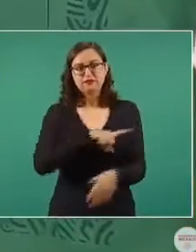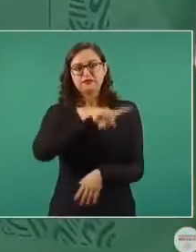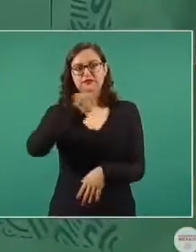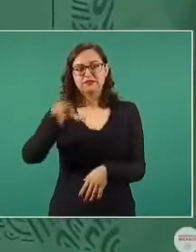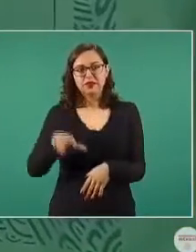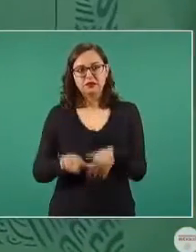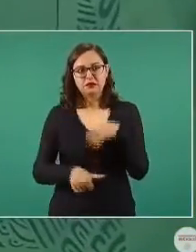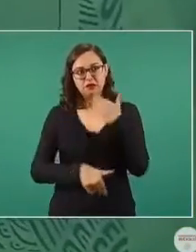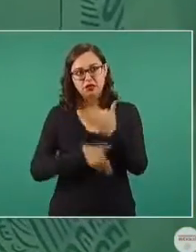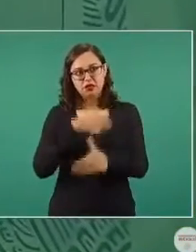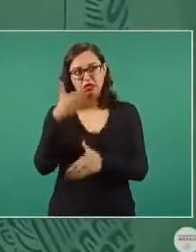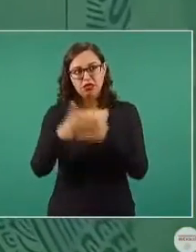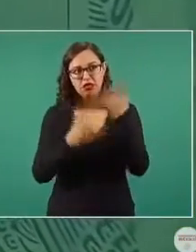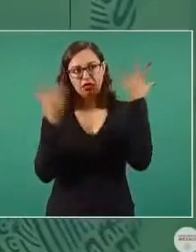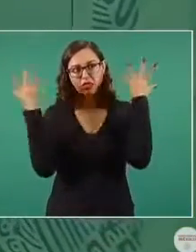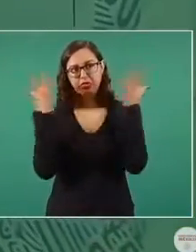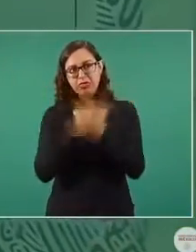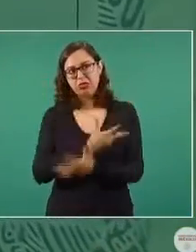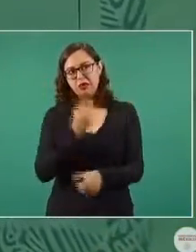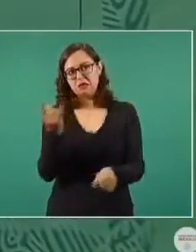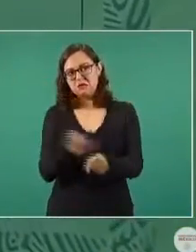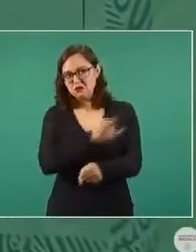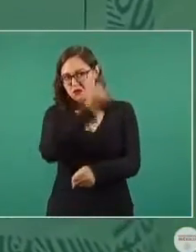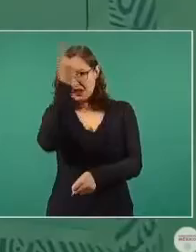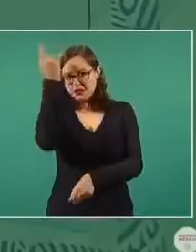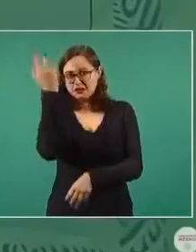se les señale que se equivocaron.